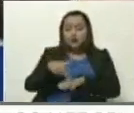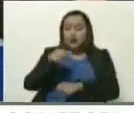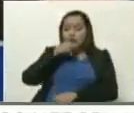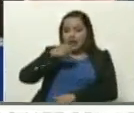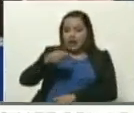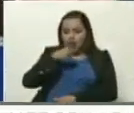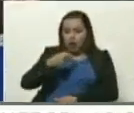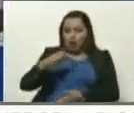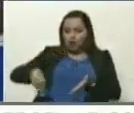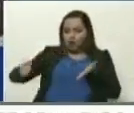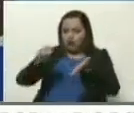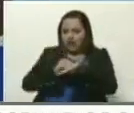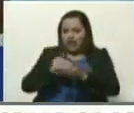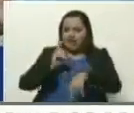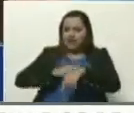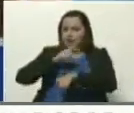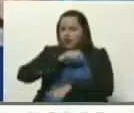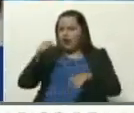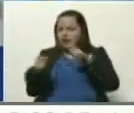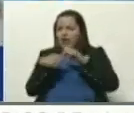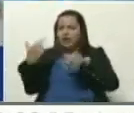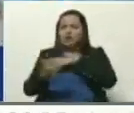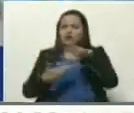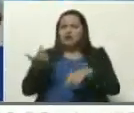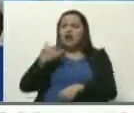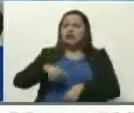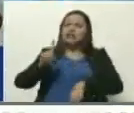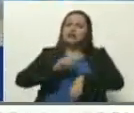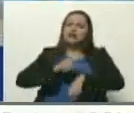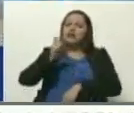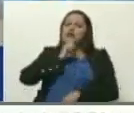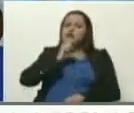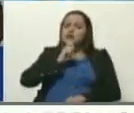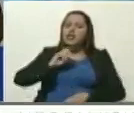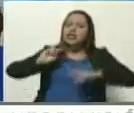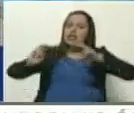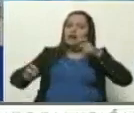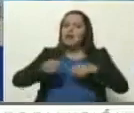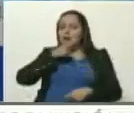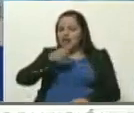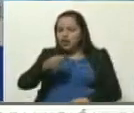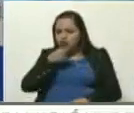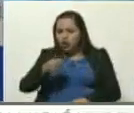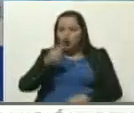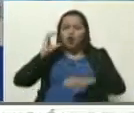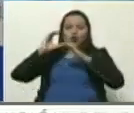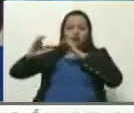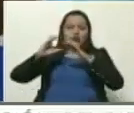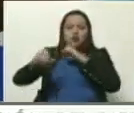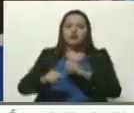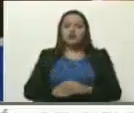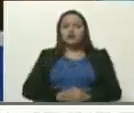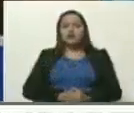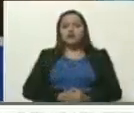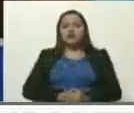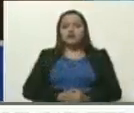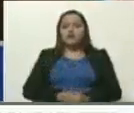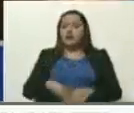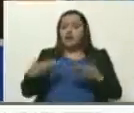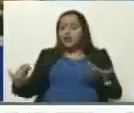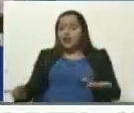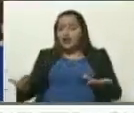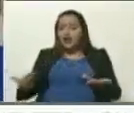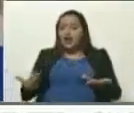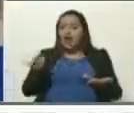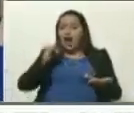La revolución ha vivido momentos, diversos momentos con el tema del periodismo, con el tema de la comunicación. ¿Qué nos deja el